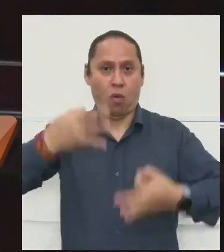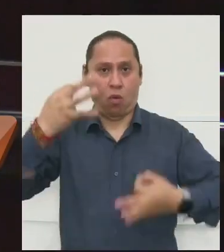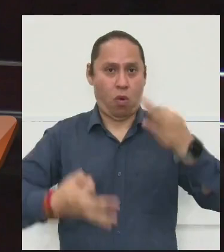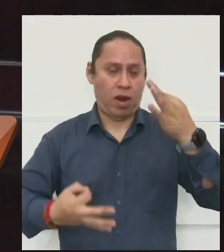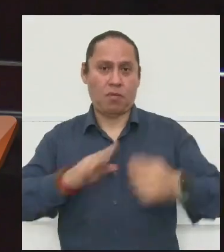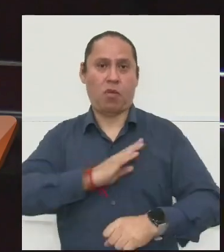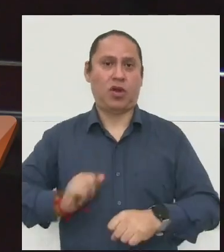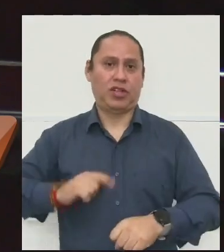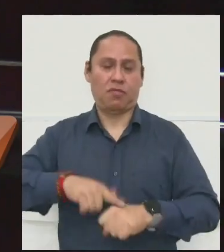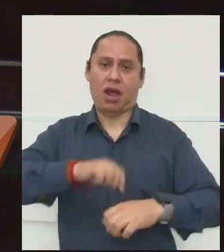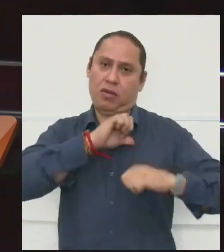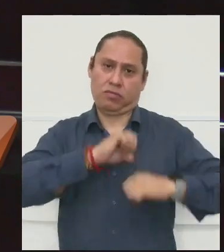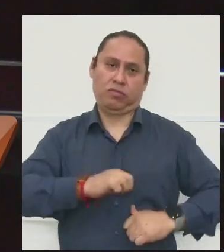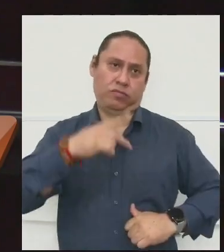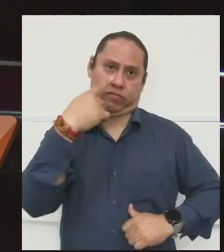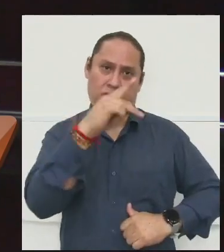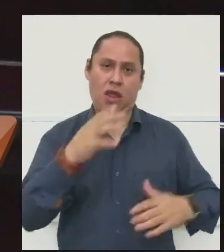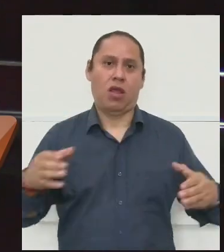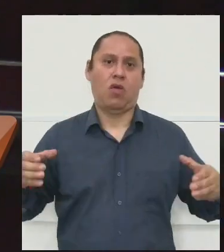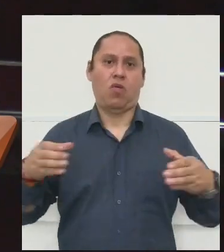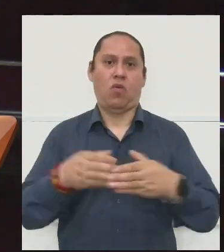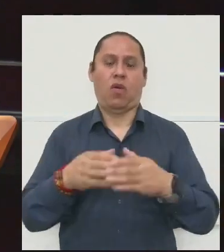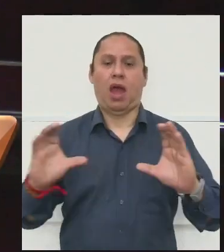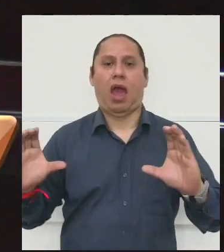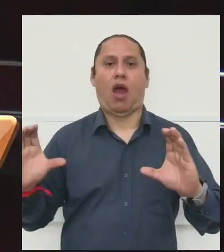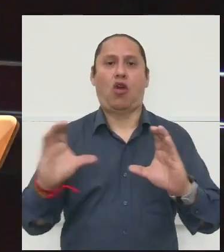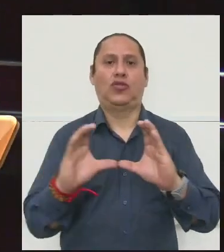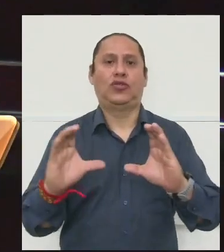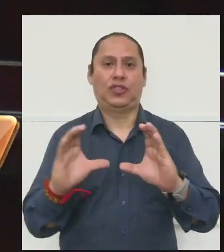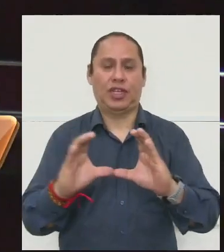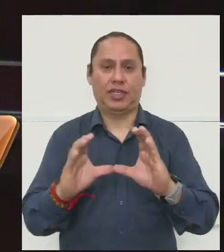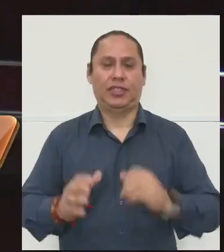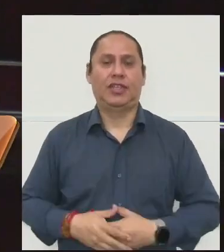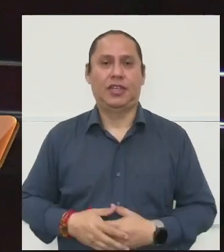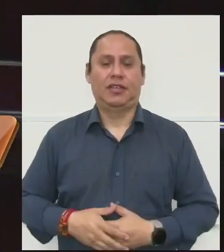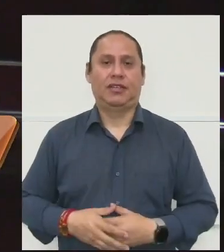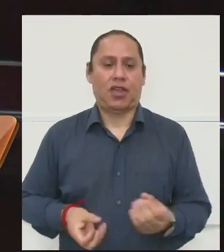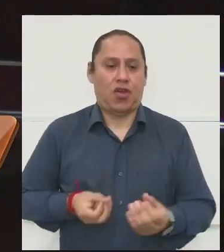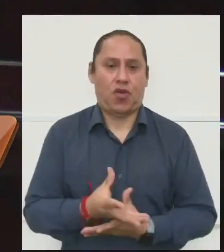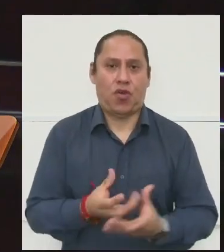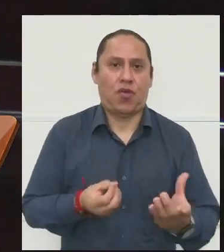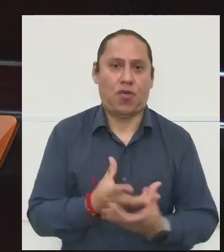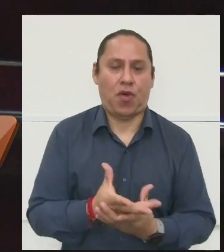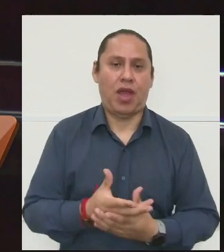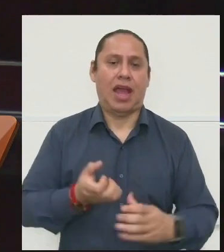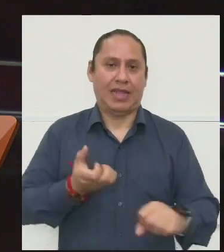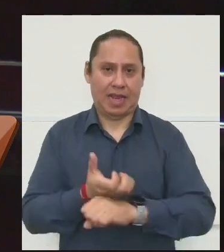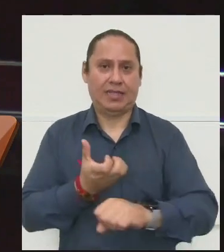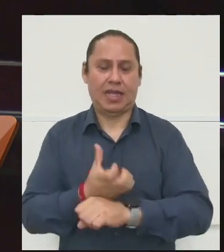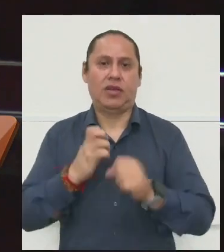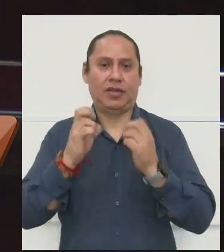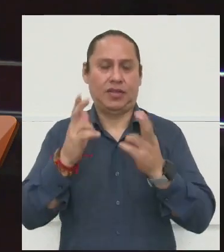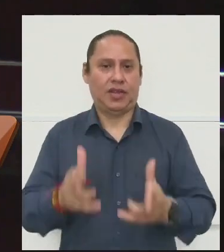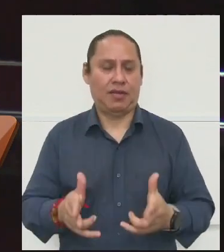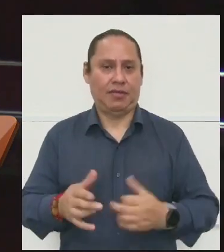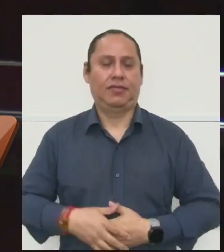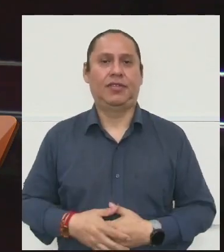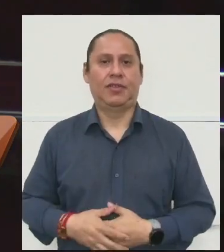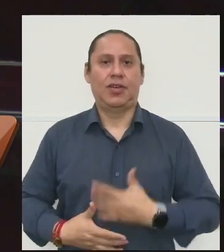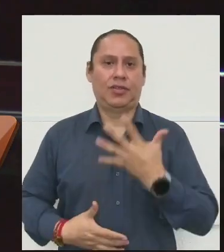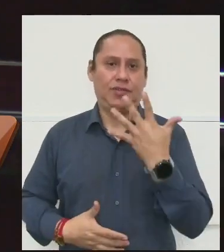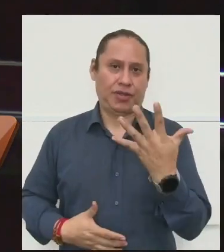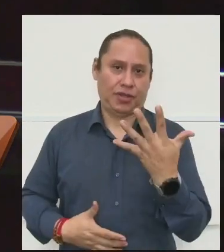o autoridad de la comunidad las constancias expedidas por parteras en el estado de Chiapas punto